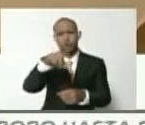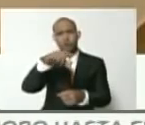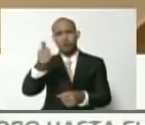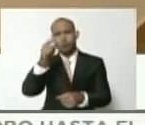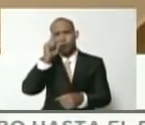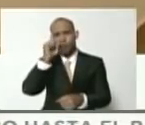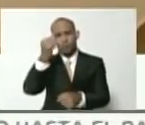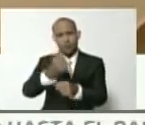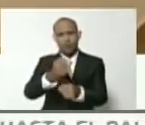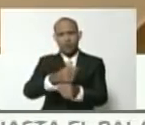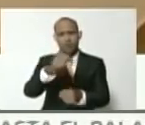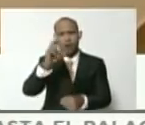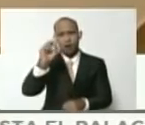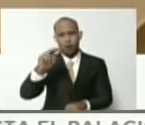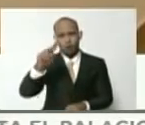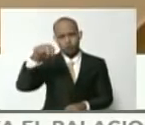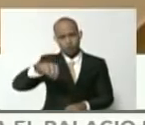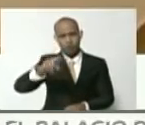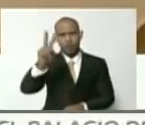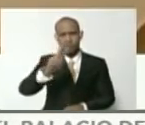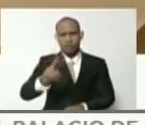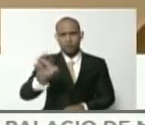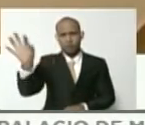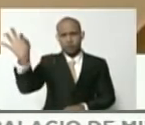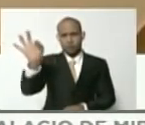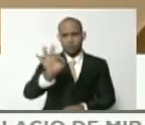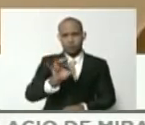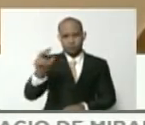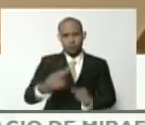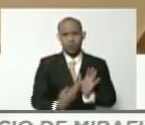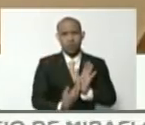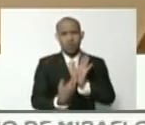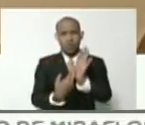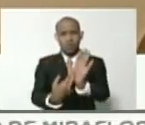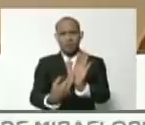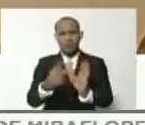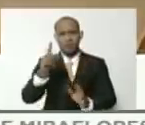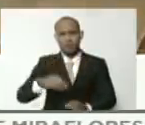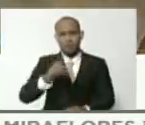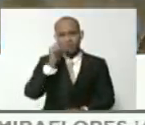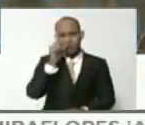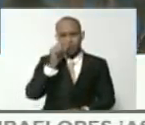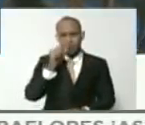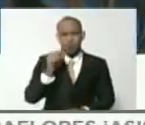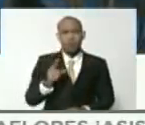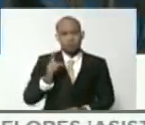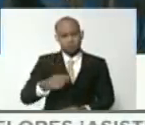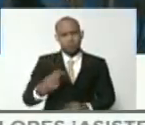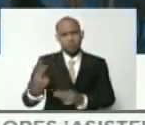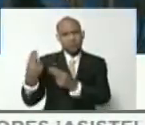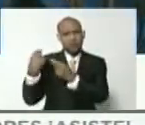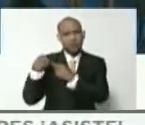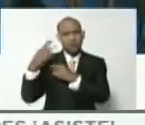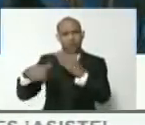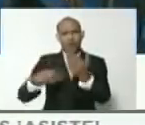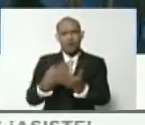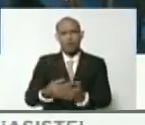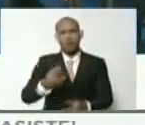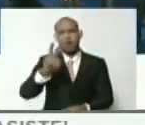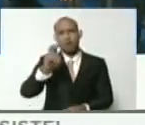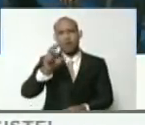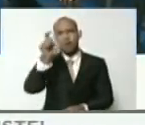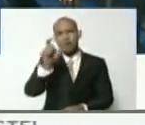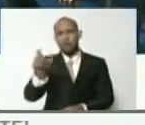Harfs, quien es el representante del PNUD y que va a estar a cargo hasta que venga una nueva